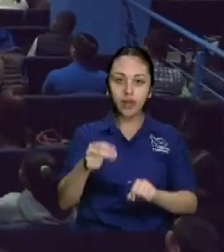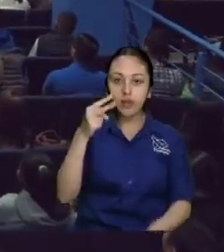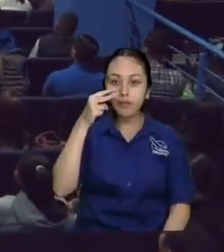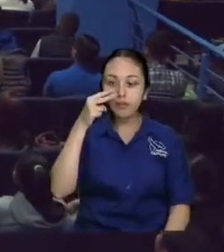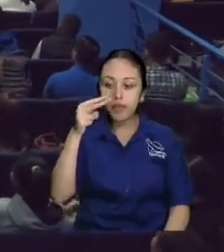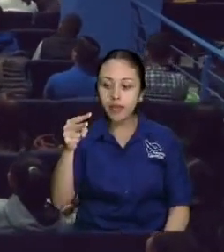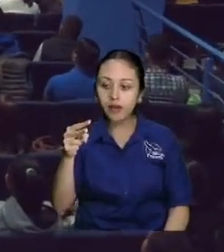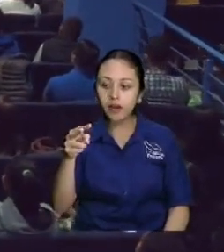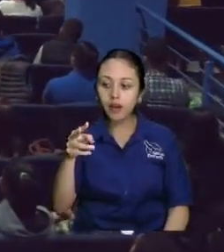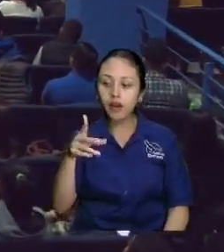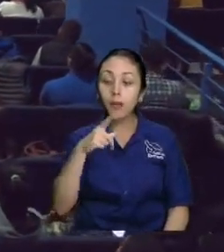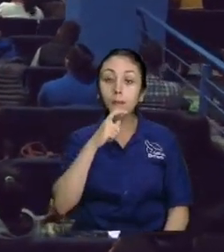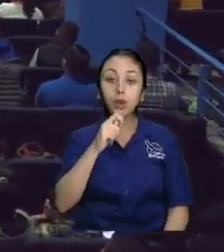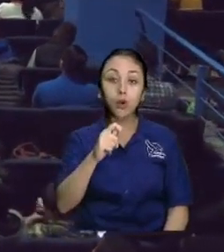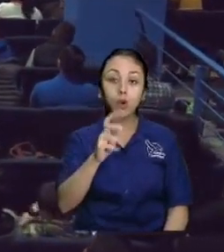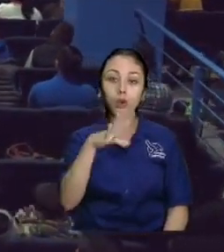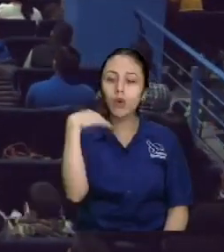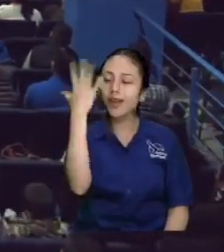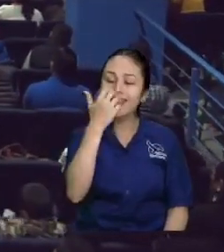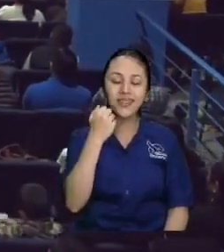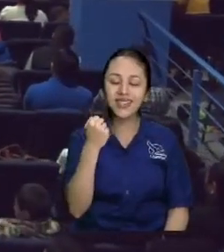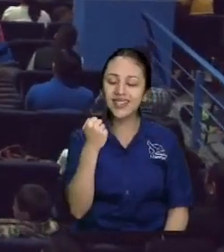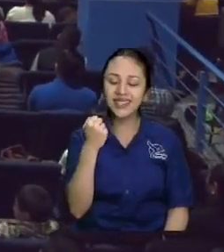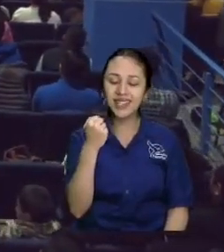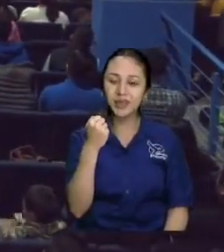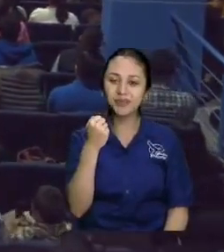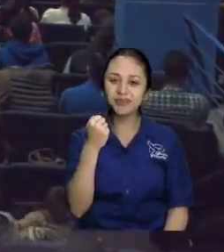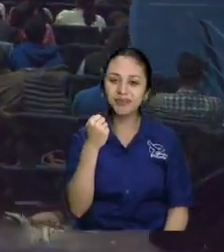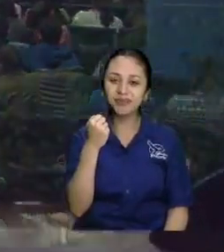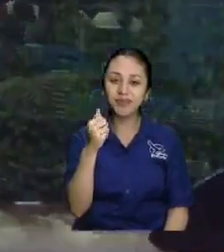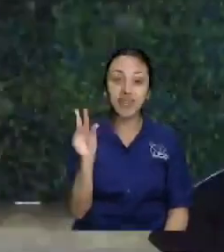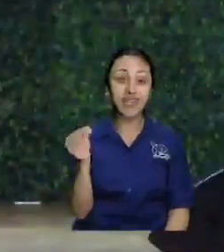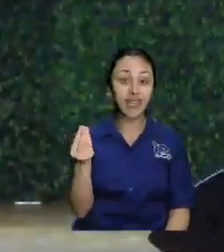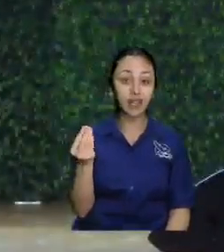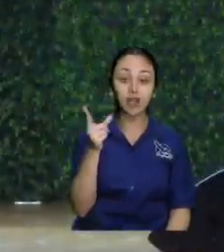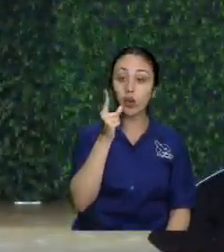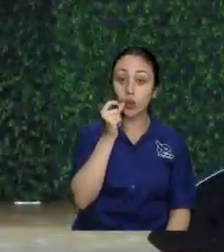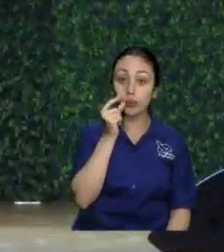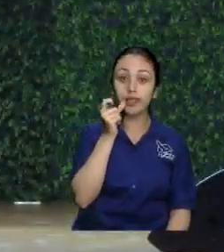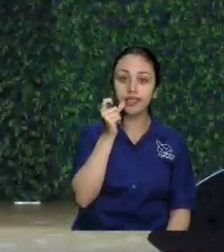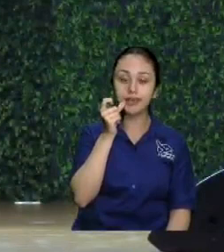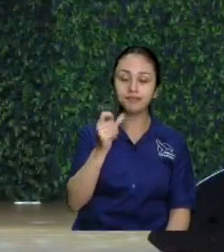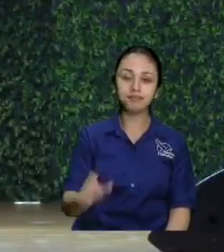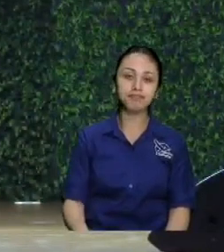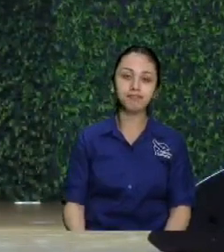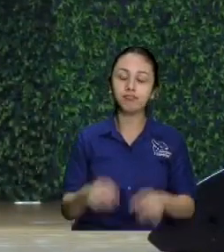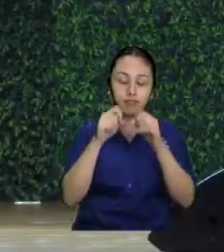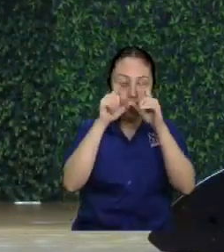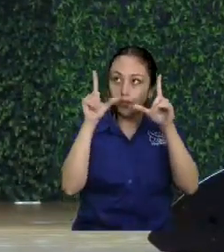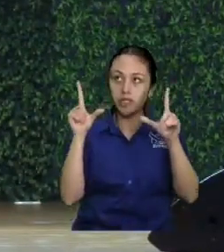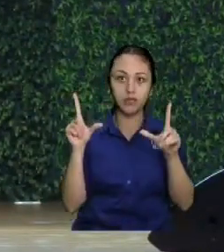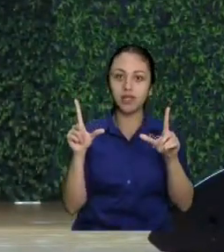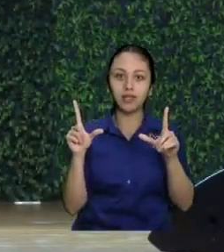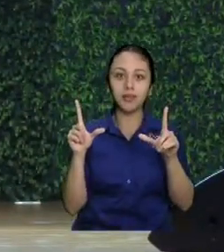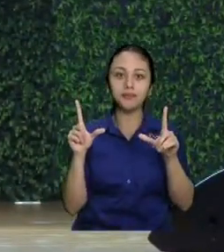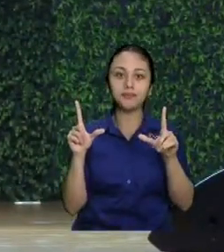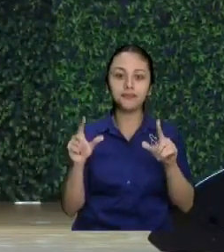belleza. Las mujeres miran mejor la belleza que nosotros. Es impresionante.